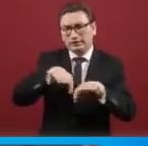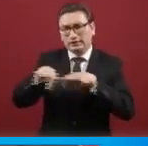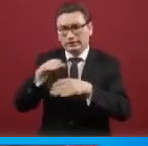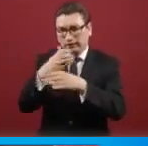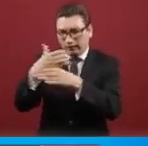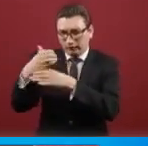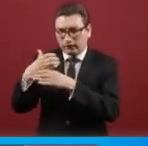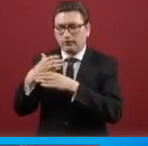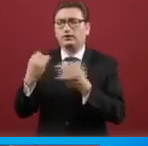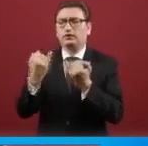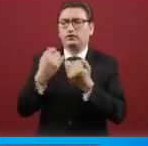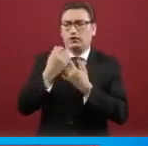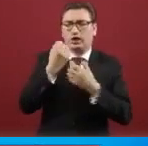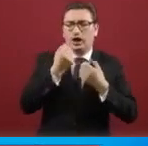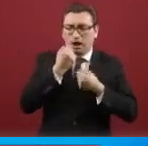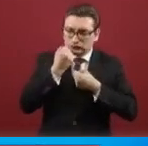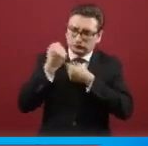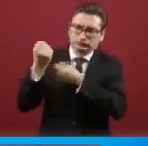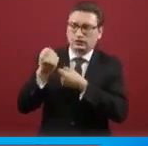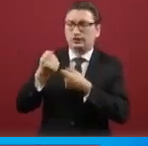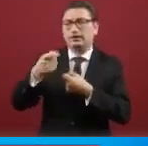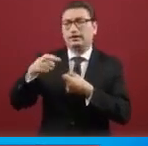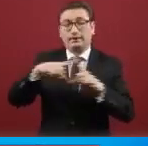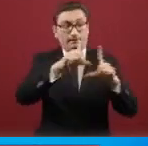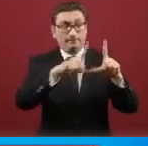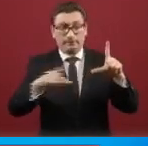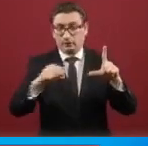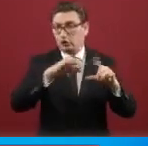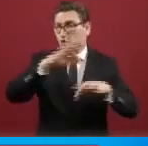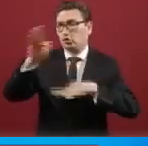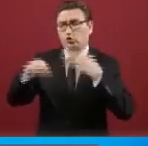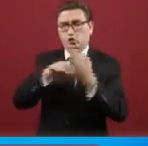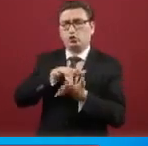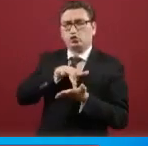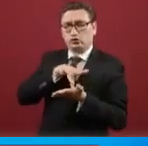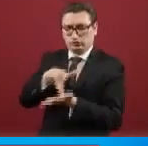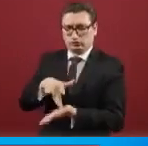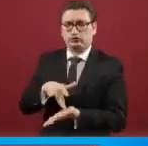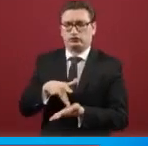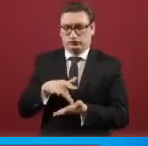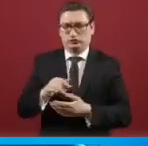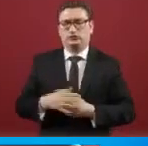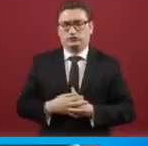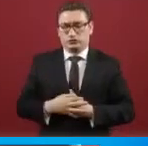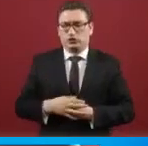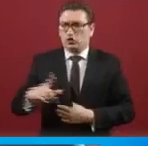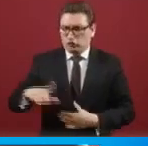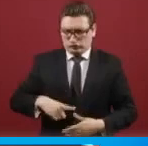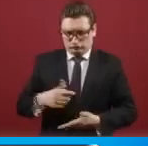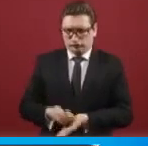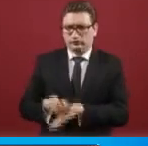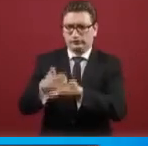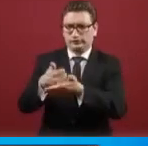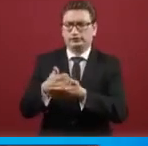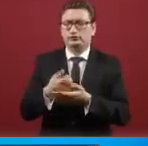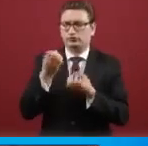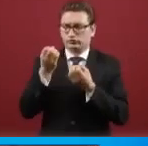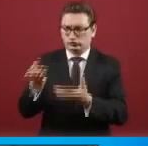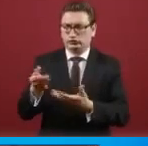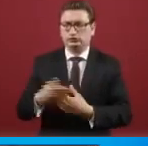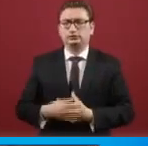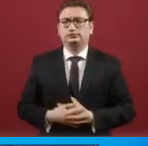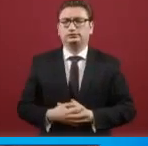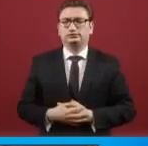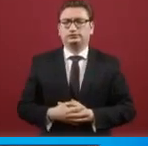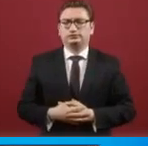la licitación para la conexión a Internet en todo México. Se prevé la instalación de 50.000 kilómetros de fibras ópticas. Esto con la